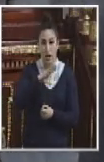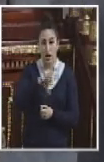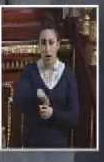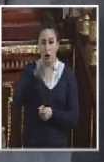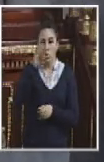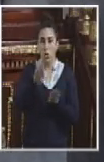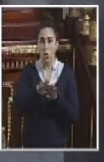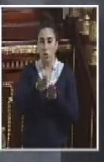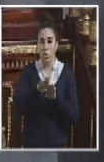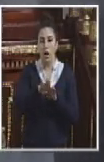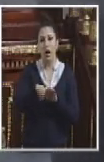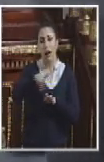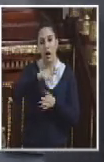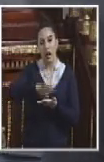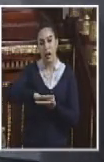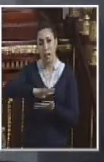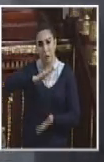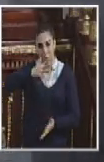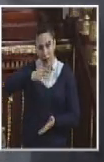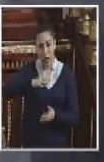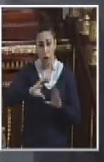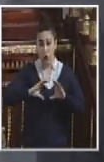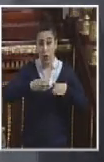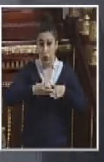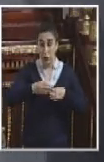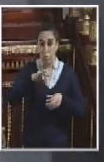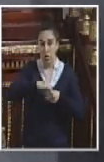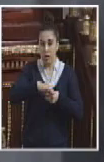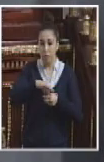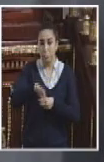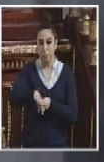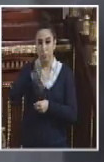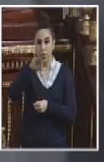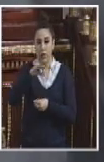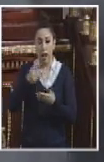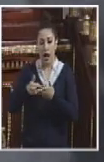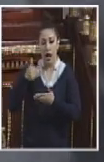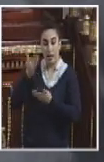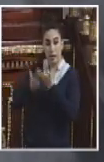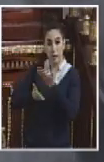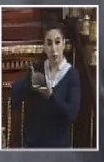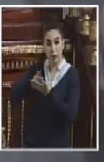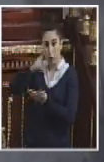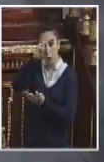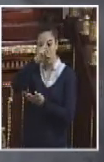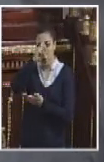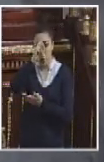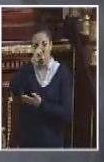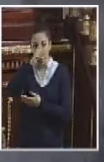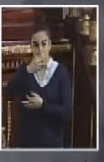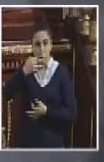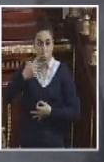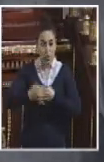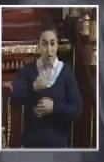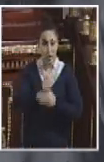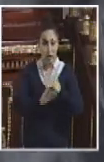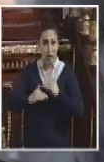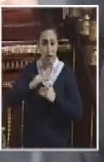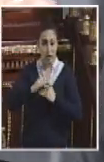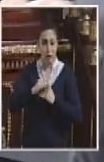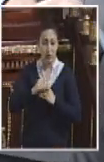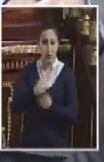del Congreso, a propuesta del Consejo Judicial Ciudadano. Es decir, en este que